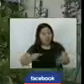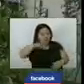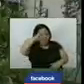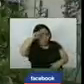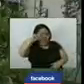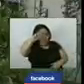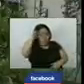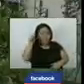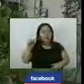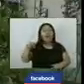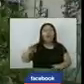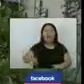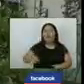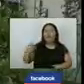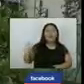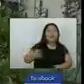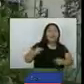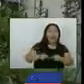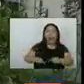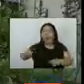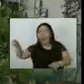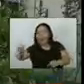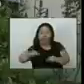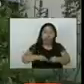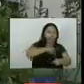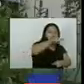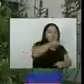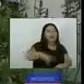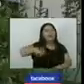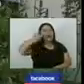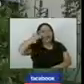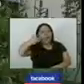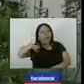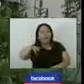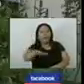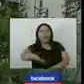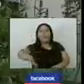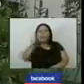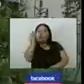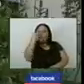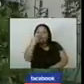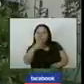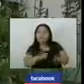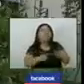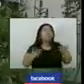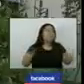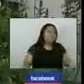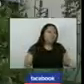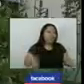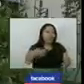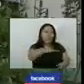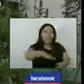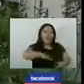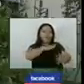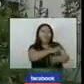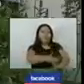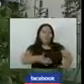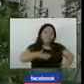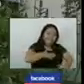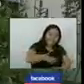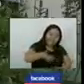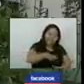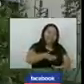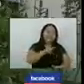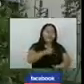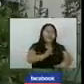laborar localmente y no tengan que salir. bueno, ejemplo como esto es los restaurantes, espacios también recreativos que se